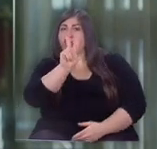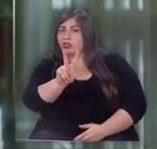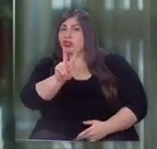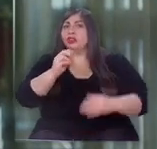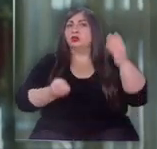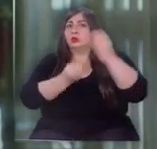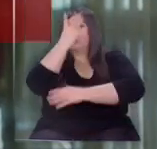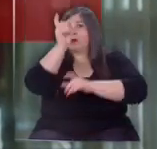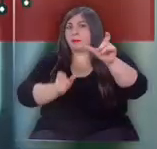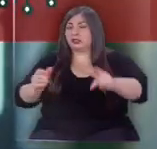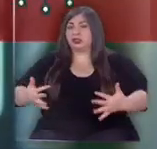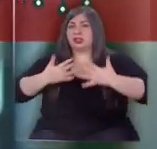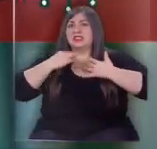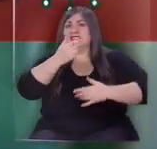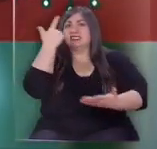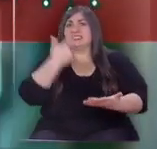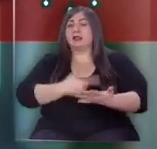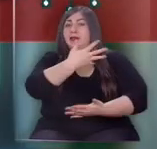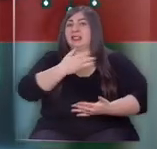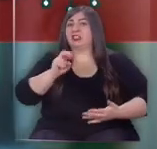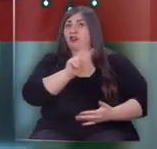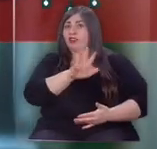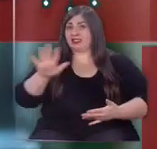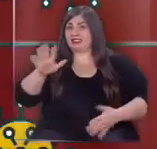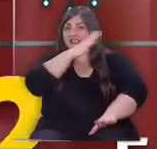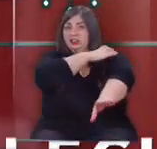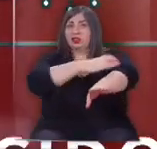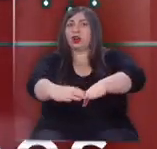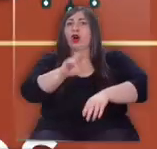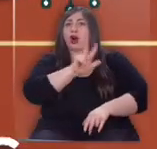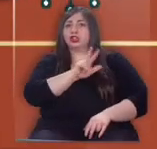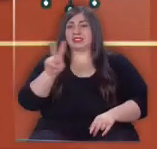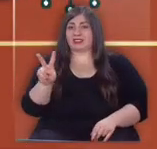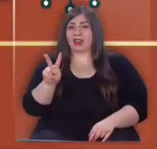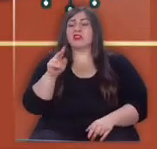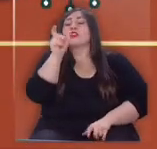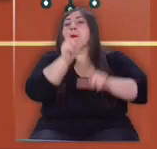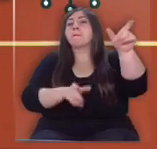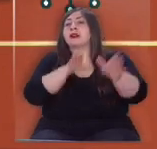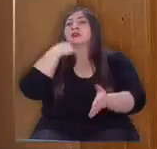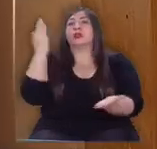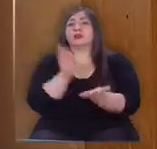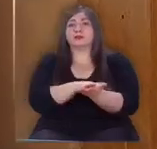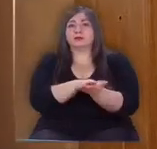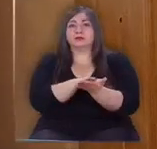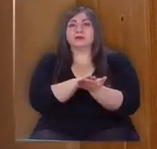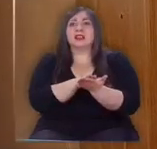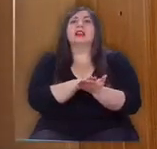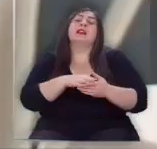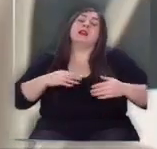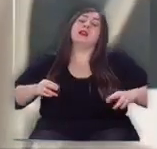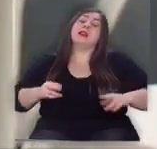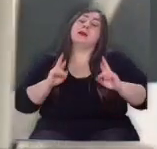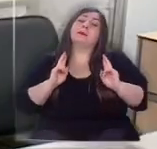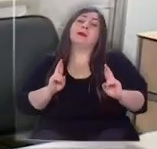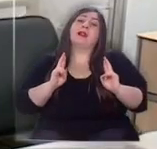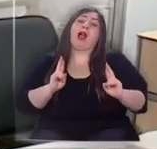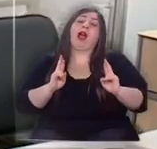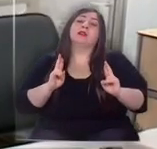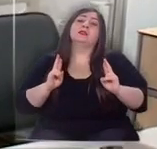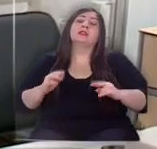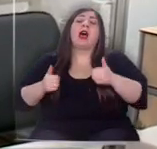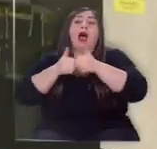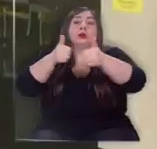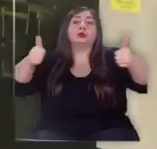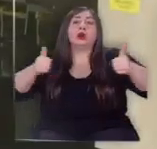casos, 7.525 contagiados a nivel país, 82 personas fallecidas. La esperanza, según la autoridad,